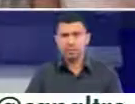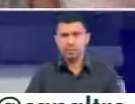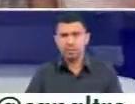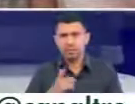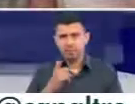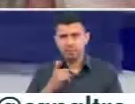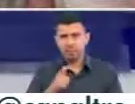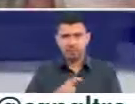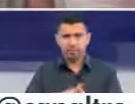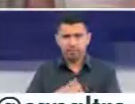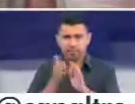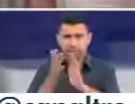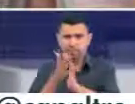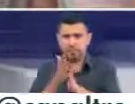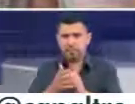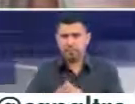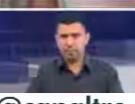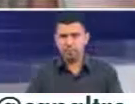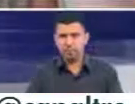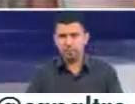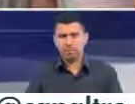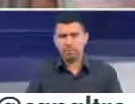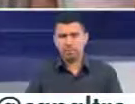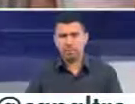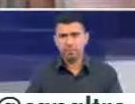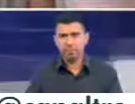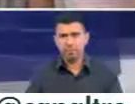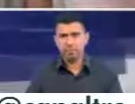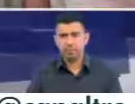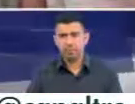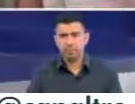de momento. Con la cámara de Juan Carlos Báez, les informó Pilar Velázquez para Oriente Noticias.